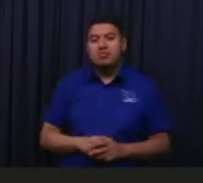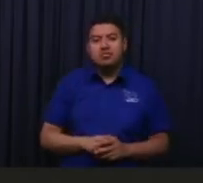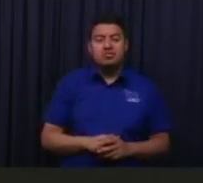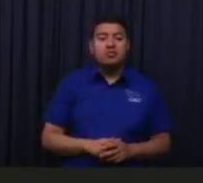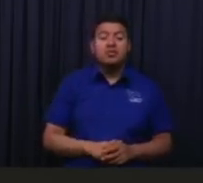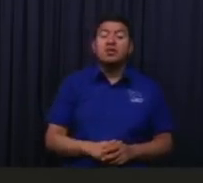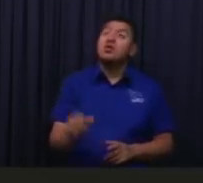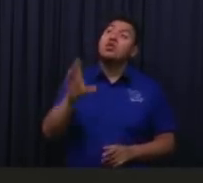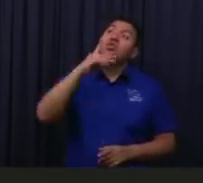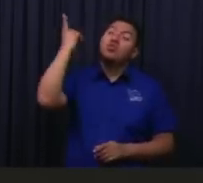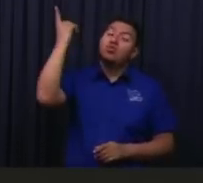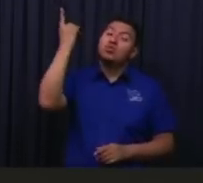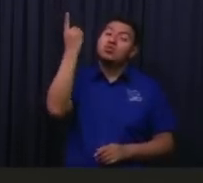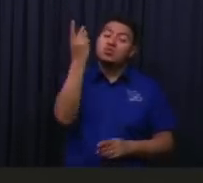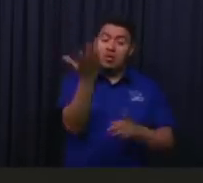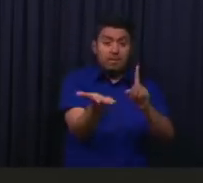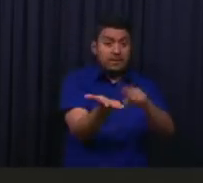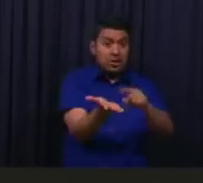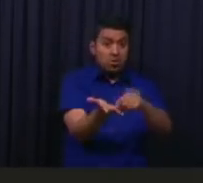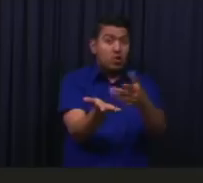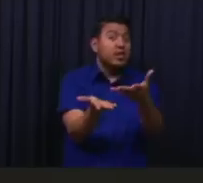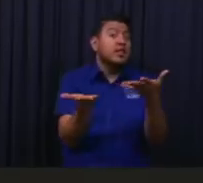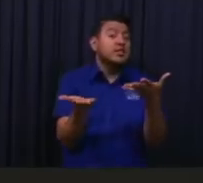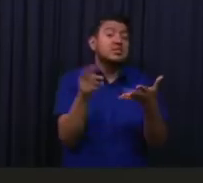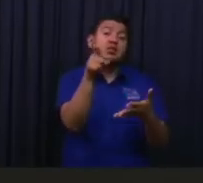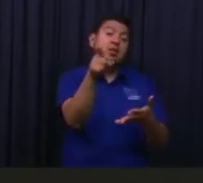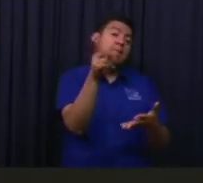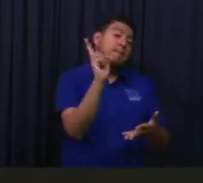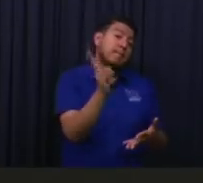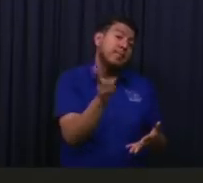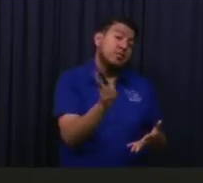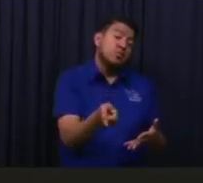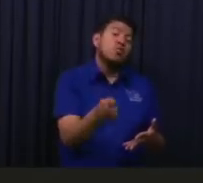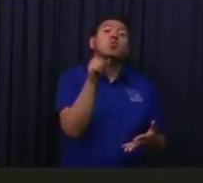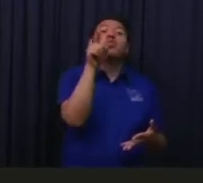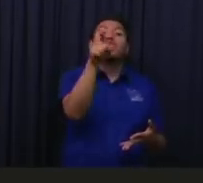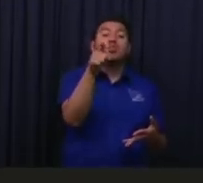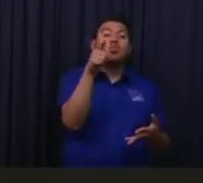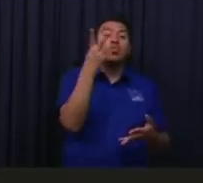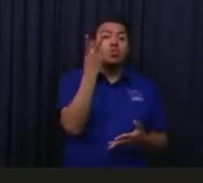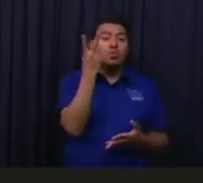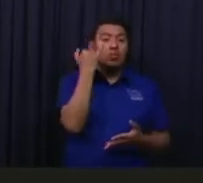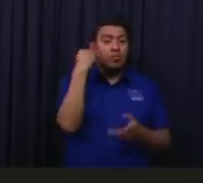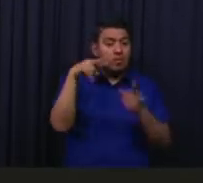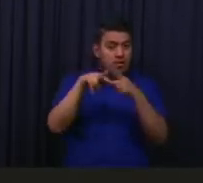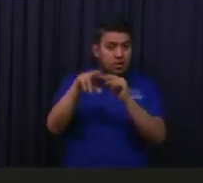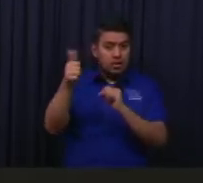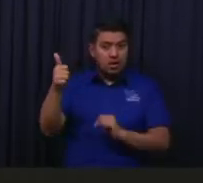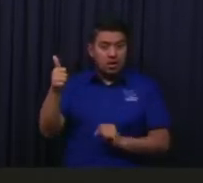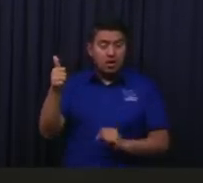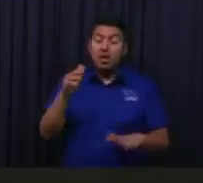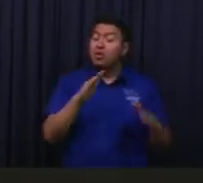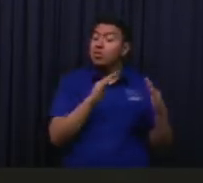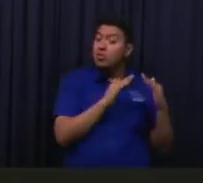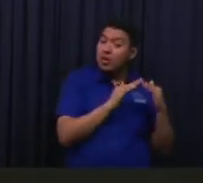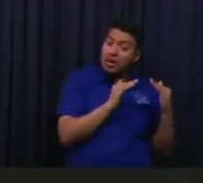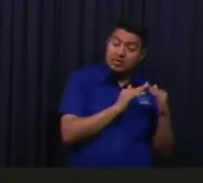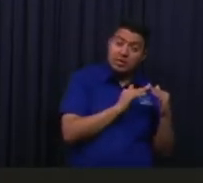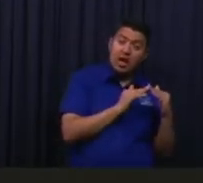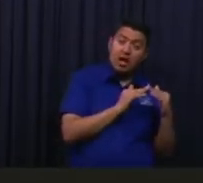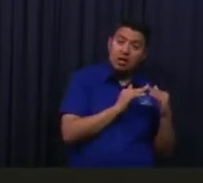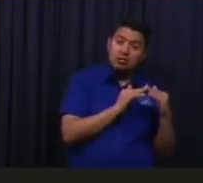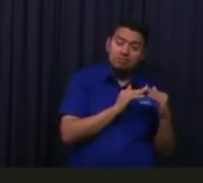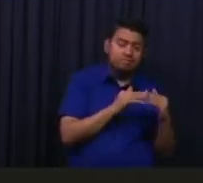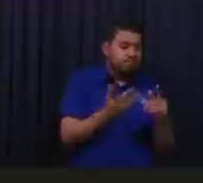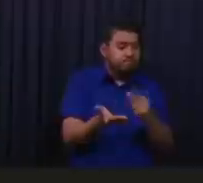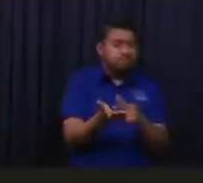mismo, de tu viña, de lo que te encargaron. Si tu viña es tu casa, de tu casa te van